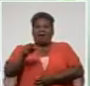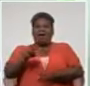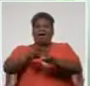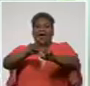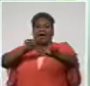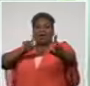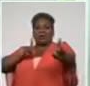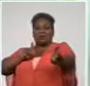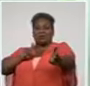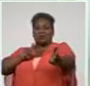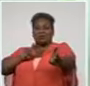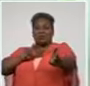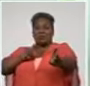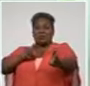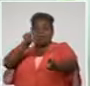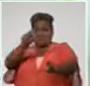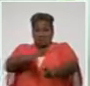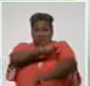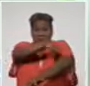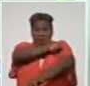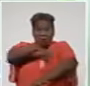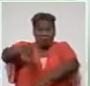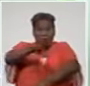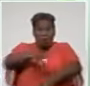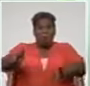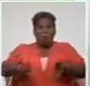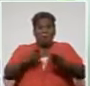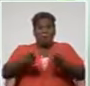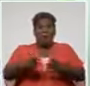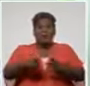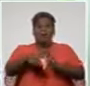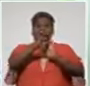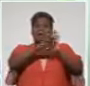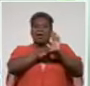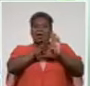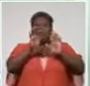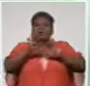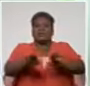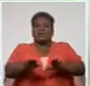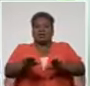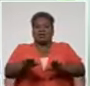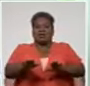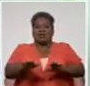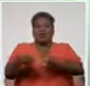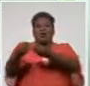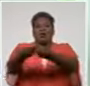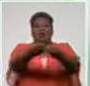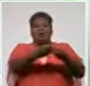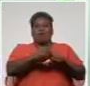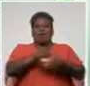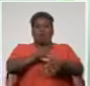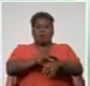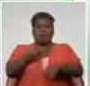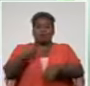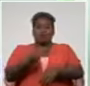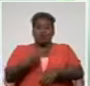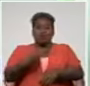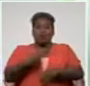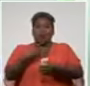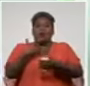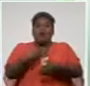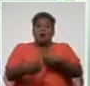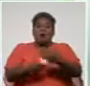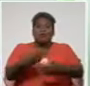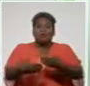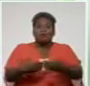cumpliendo todas las medidas para que no exista más contagio de los que puedan haber porque nosotros lo detectamos, pero si no hay,